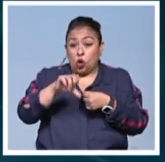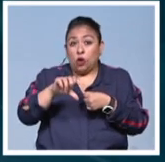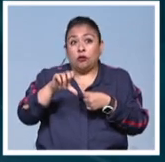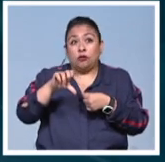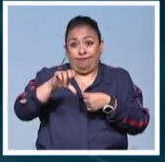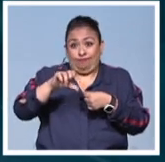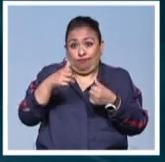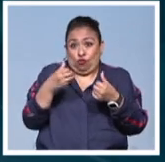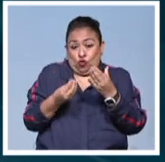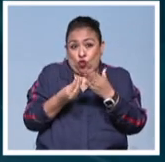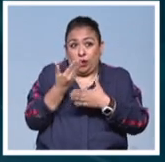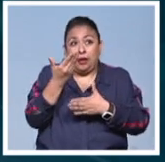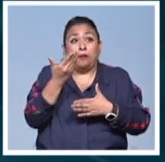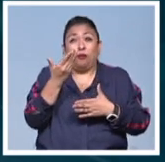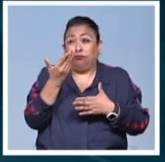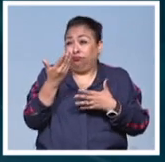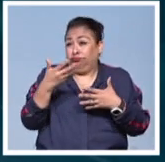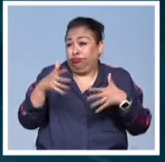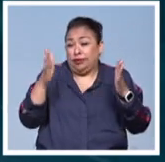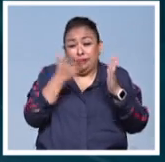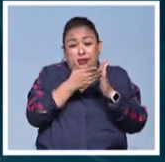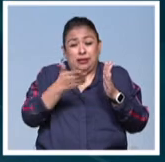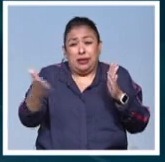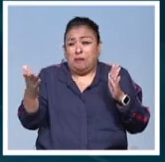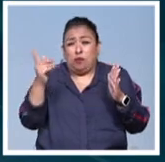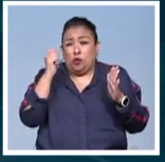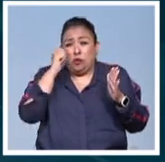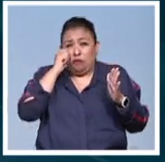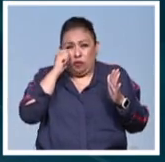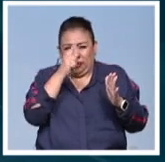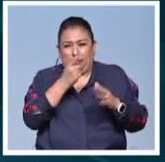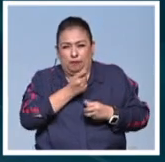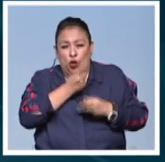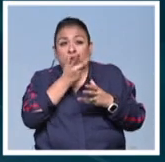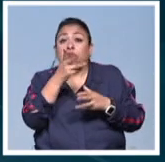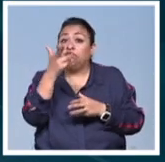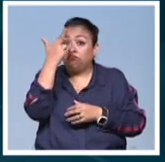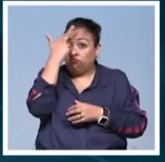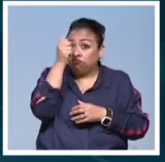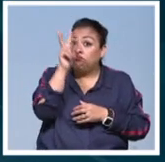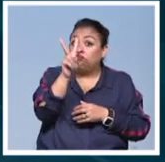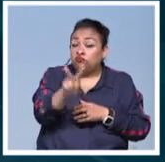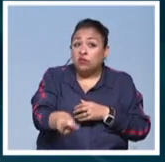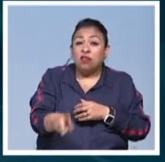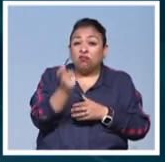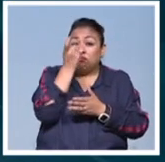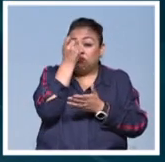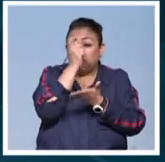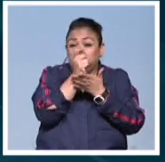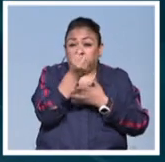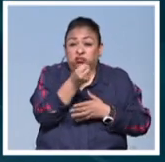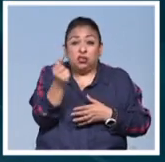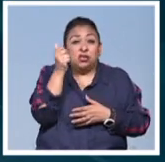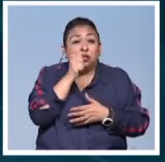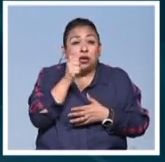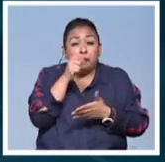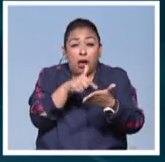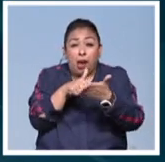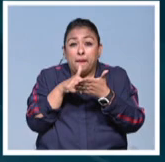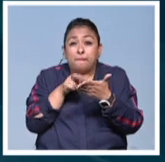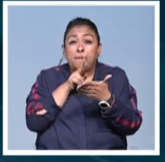el mandatario. De cualquier época, subrayó el poeta. Y tenía razón. Los grandes escritores siempre nos ofrecen